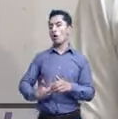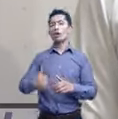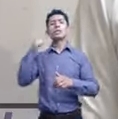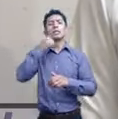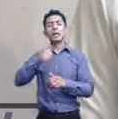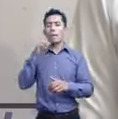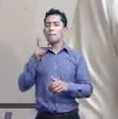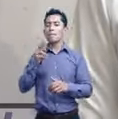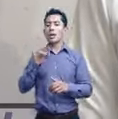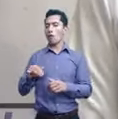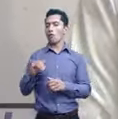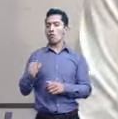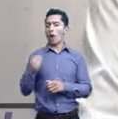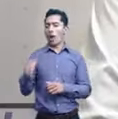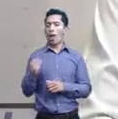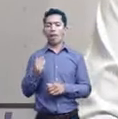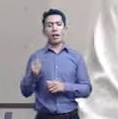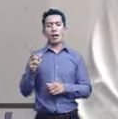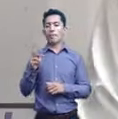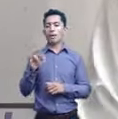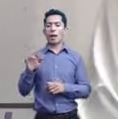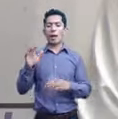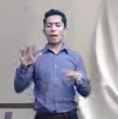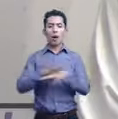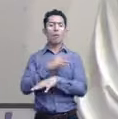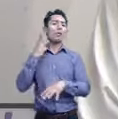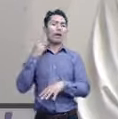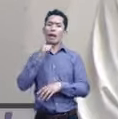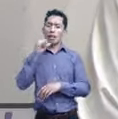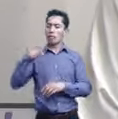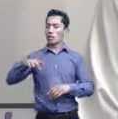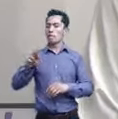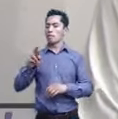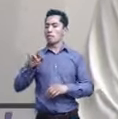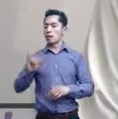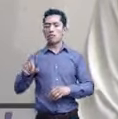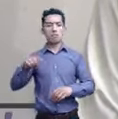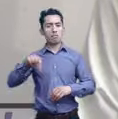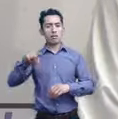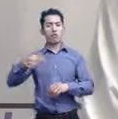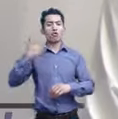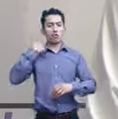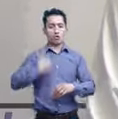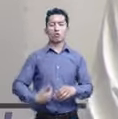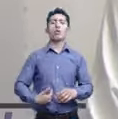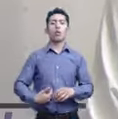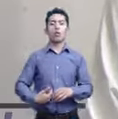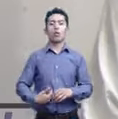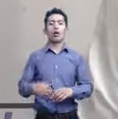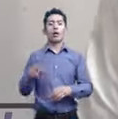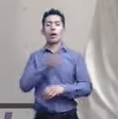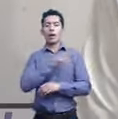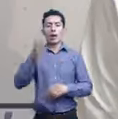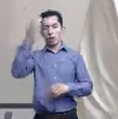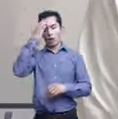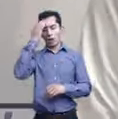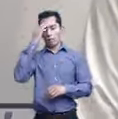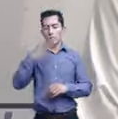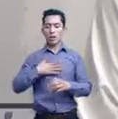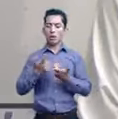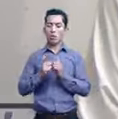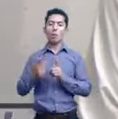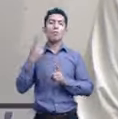ha sido priista, nunca ha cambiado de partido. Su servidor ha reconocido que en mi